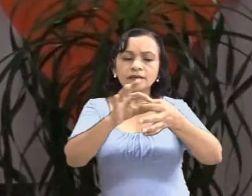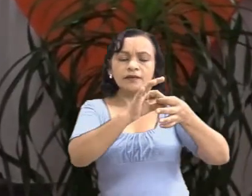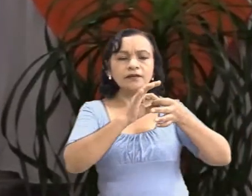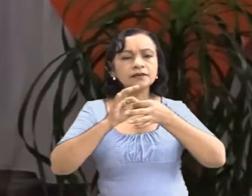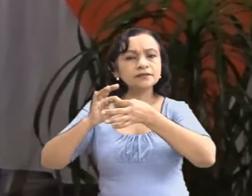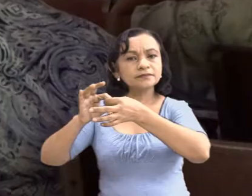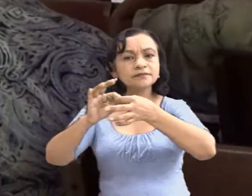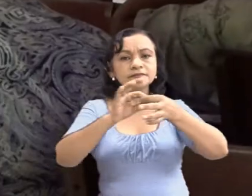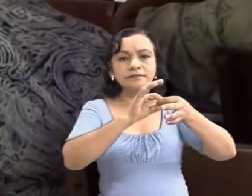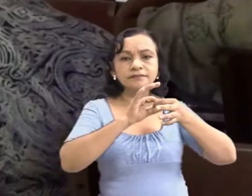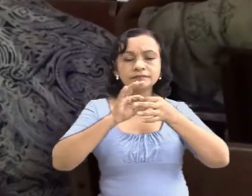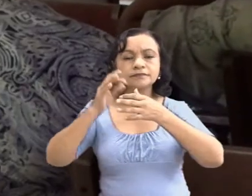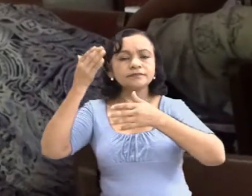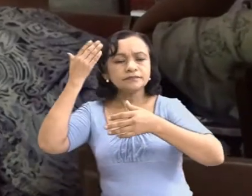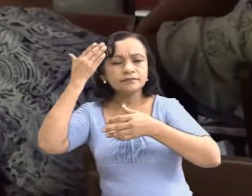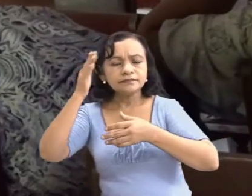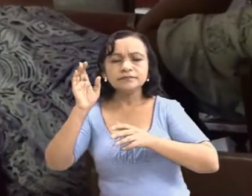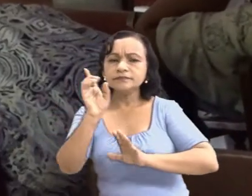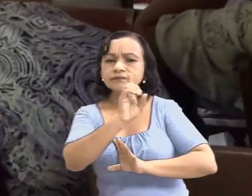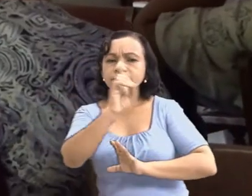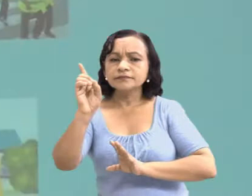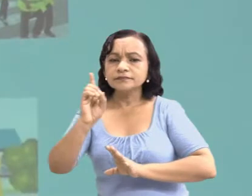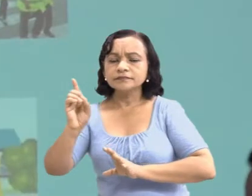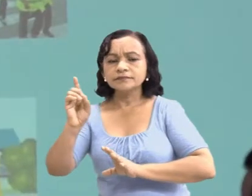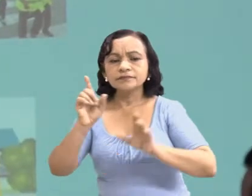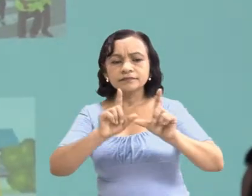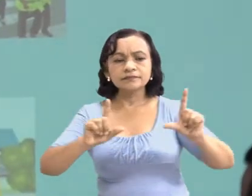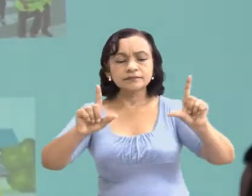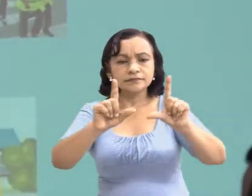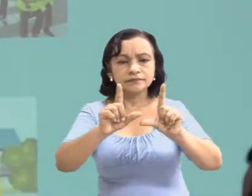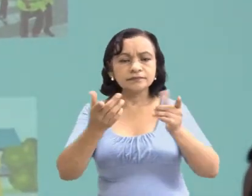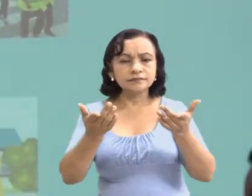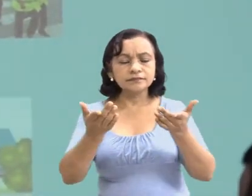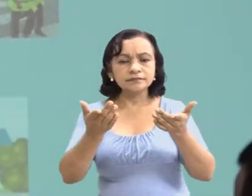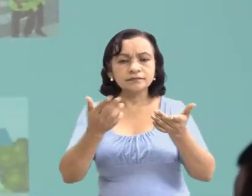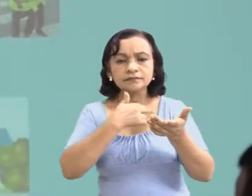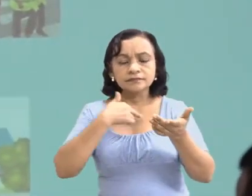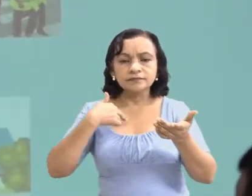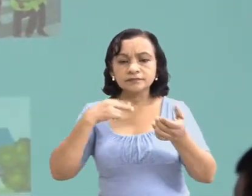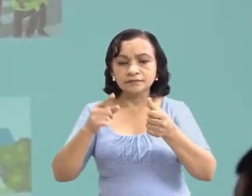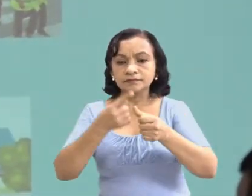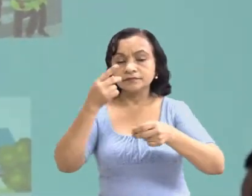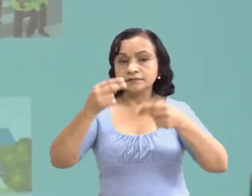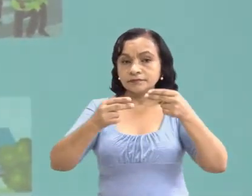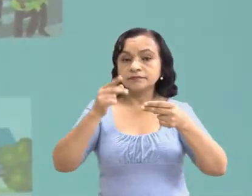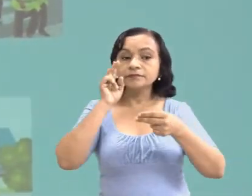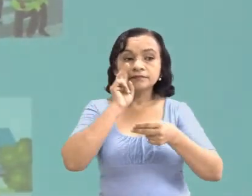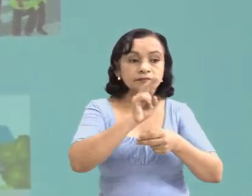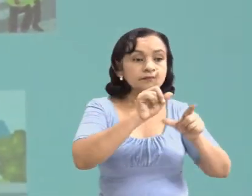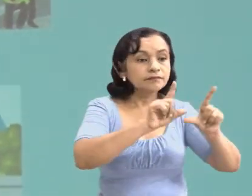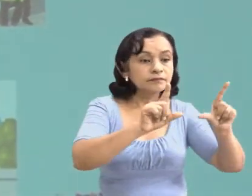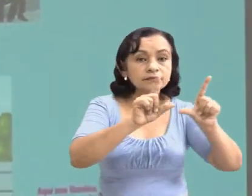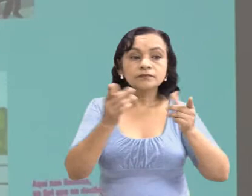unidos en esto y saber dónde estamos en el terreno. Nosotros no nos aventamos así, primeramente tenemos que ver